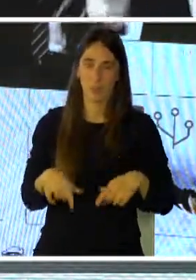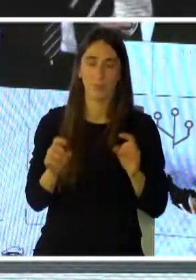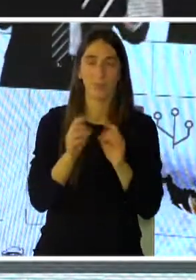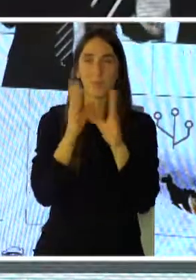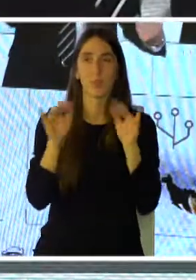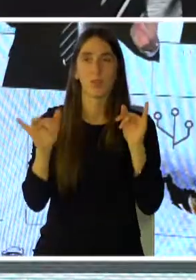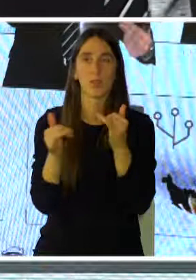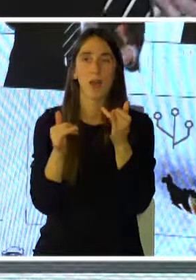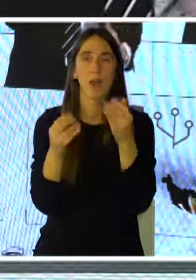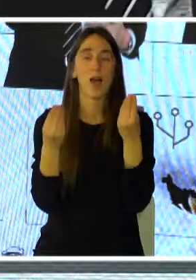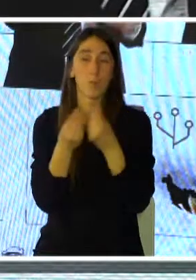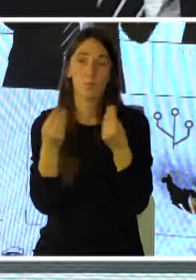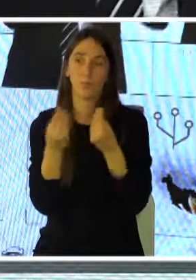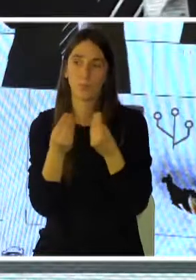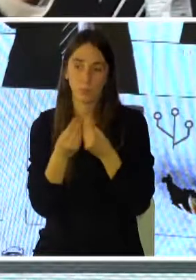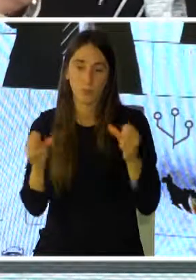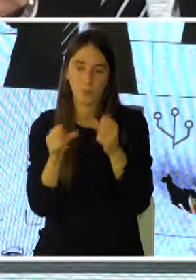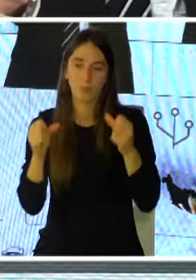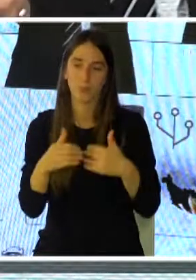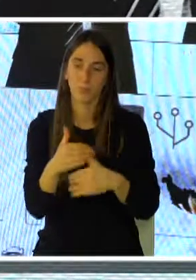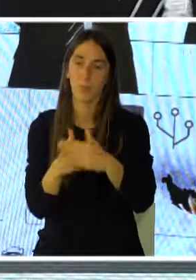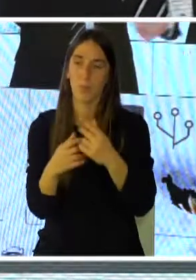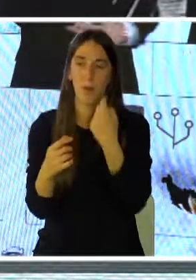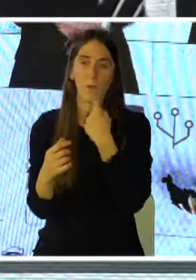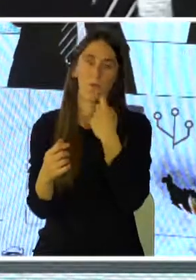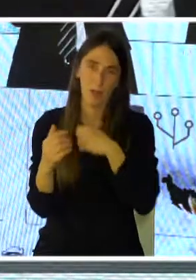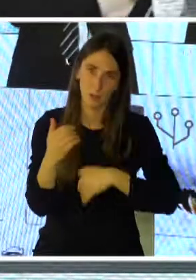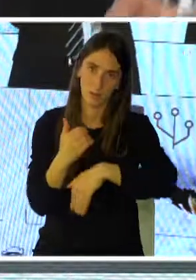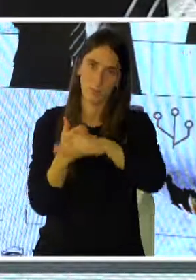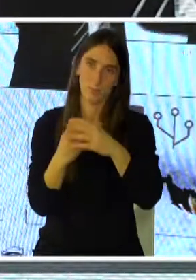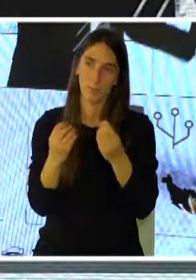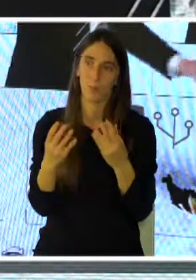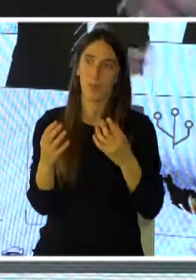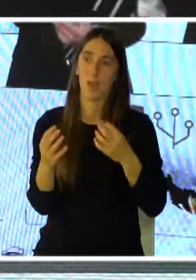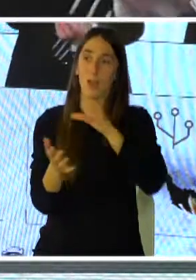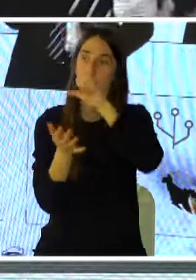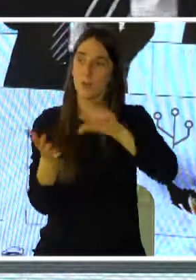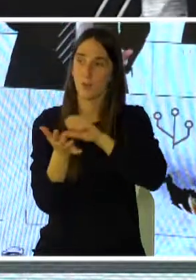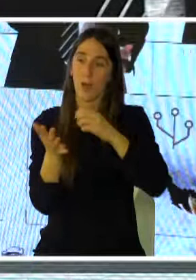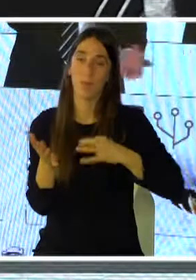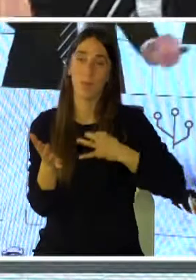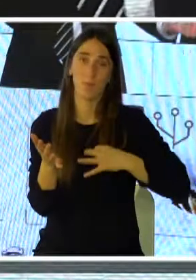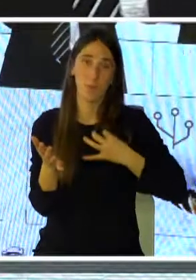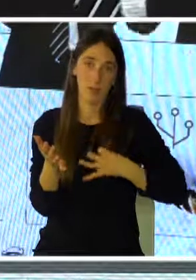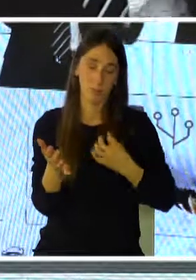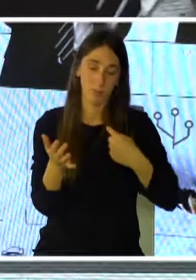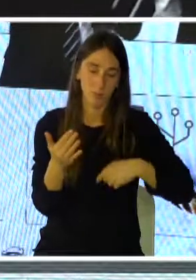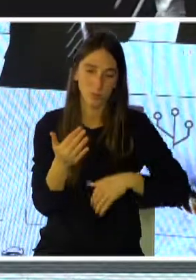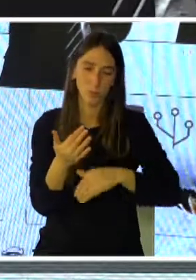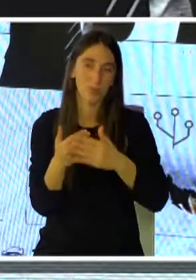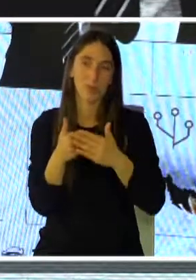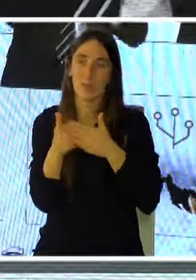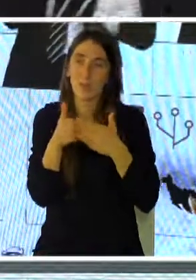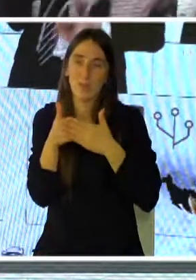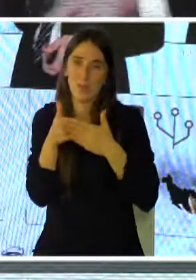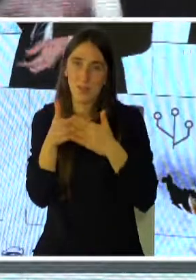ya estamos haciendo mucho, pero seguro que tenemos que hacer mucho más porque la ciudad está viva y pasa de todo en la ciudad y nosotros tenemos que estar más cerca de